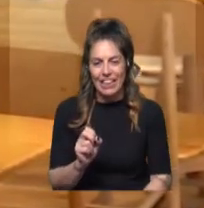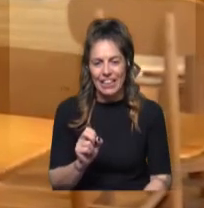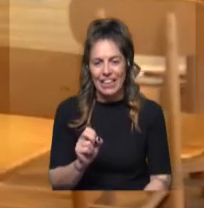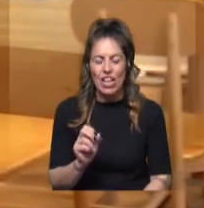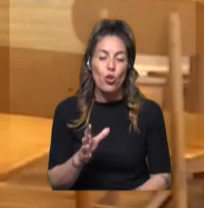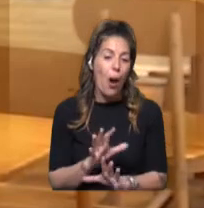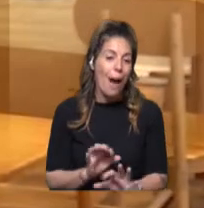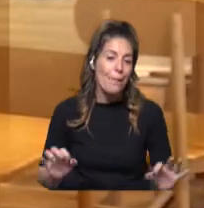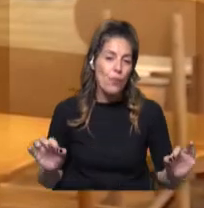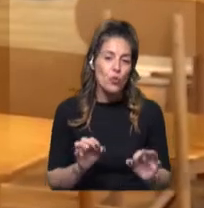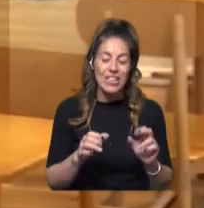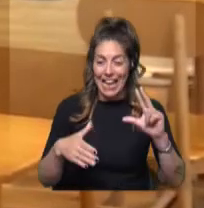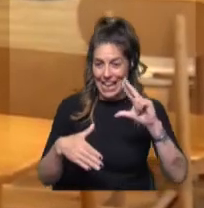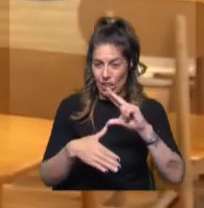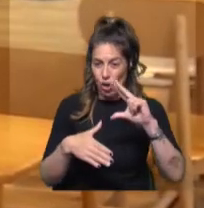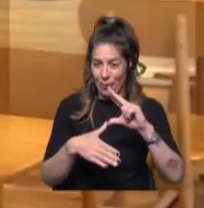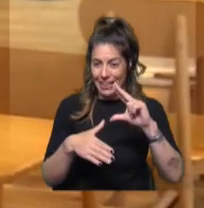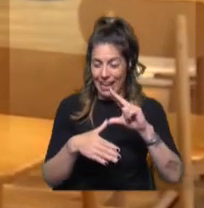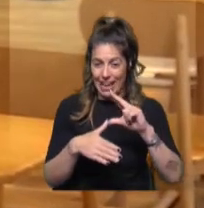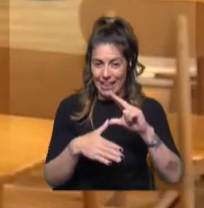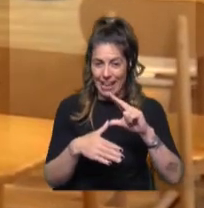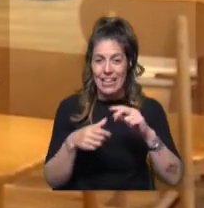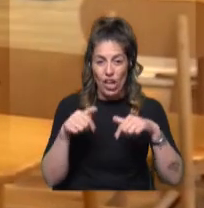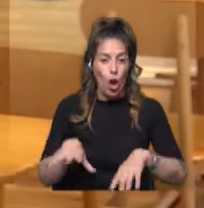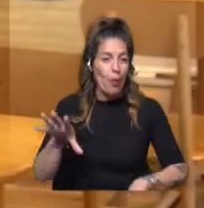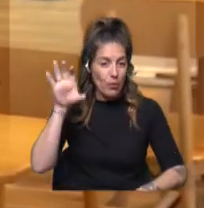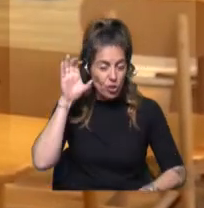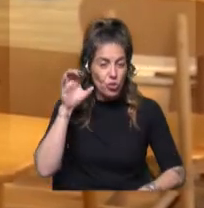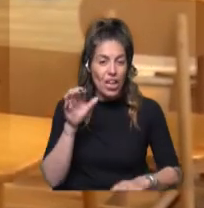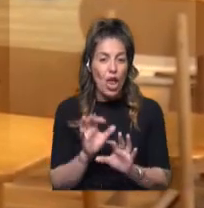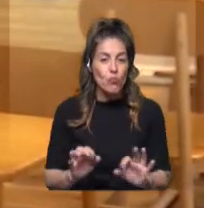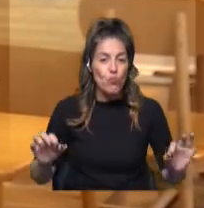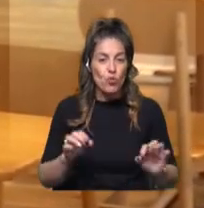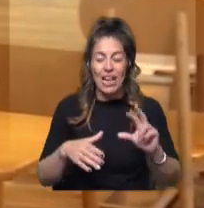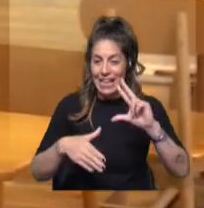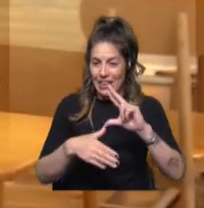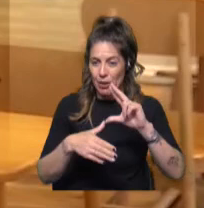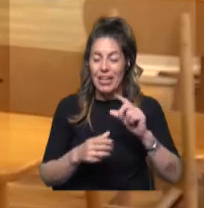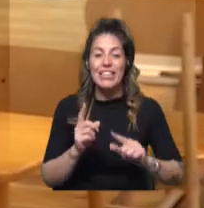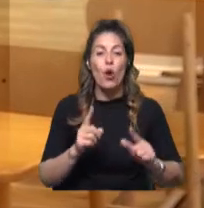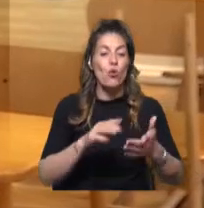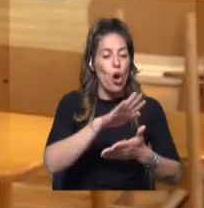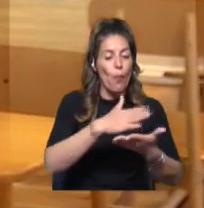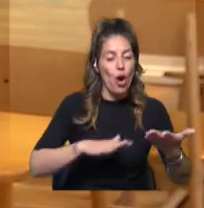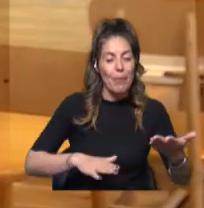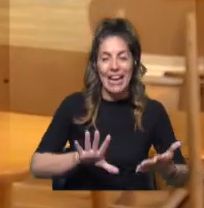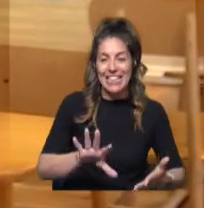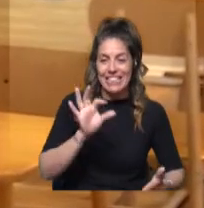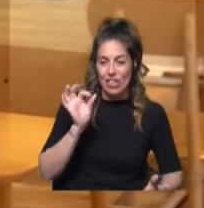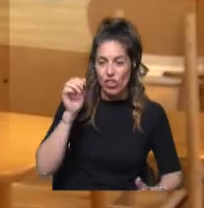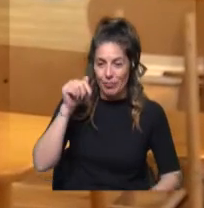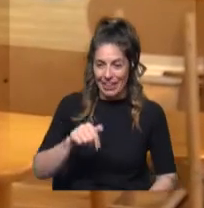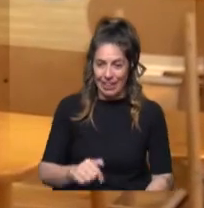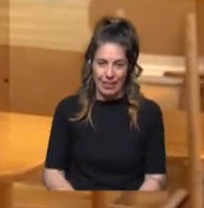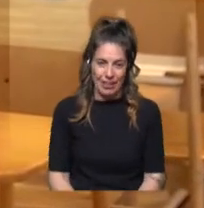toda música latinoamericana. Así que vamos a escuchar hoy música latinoamericana y algunos poemas que seleccioné para el caso. En